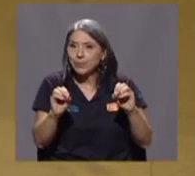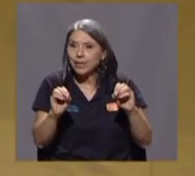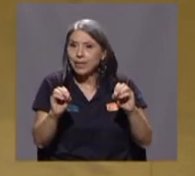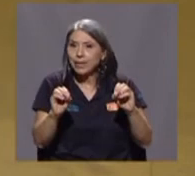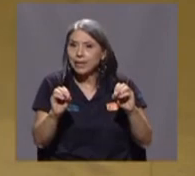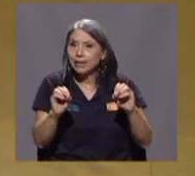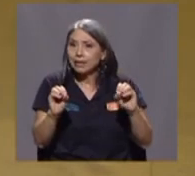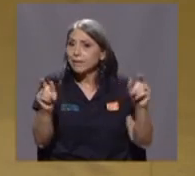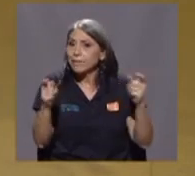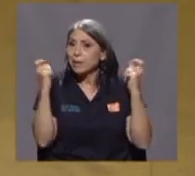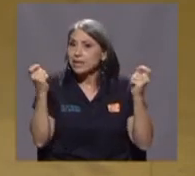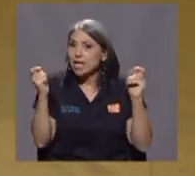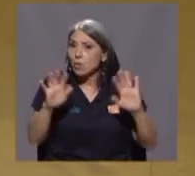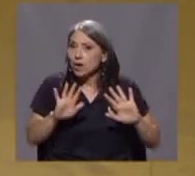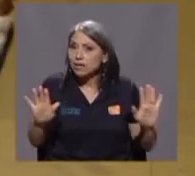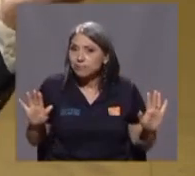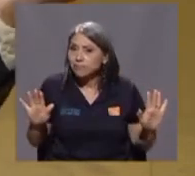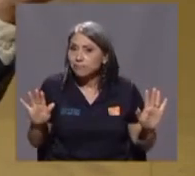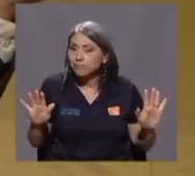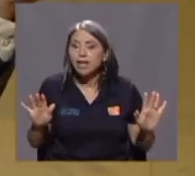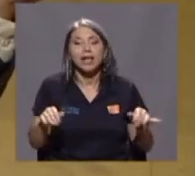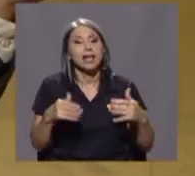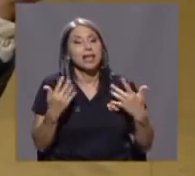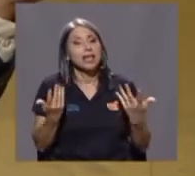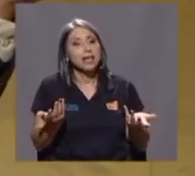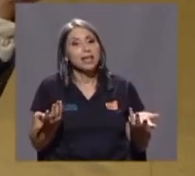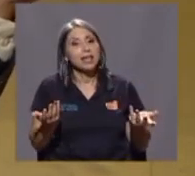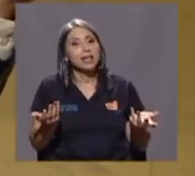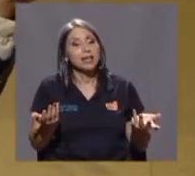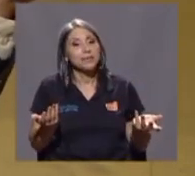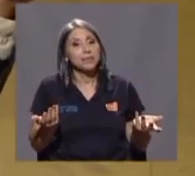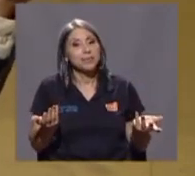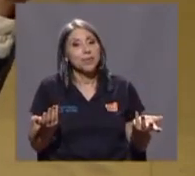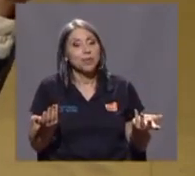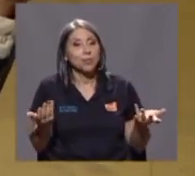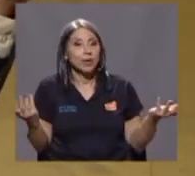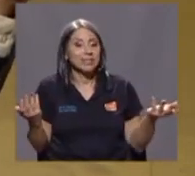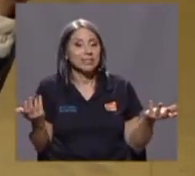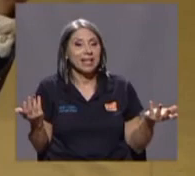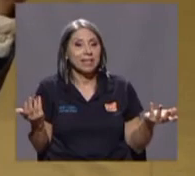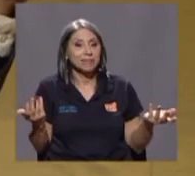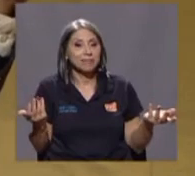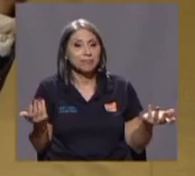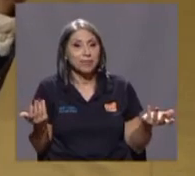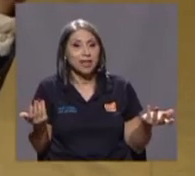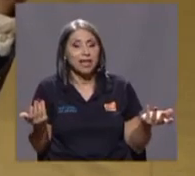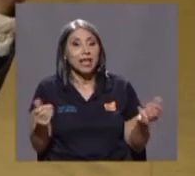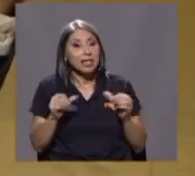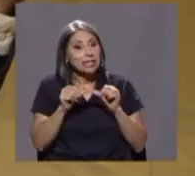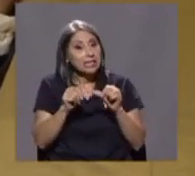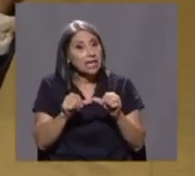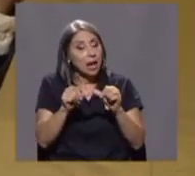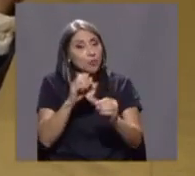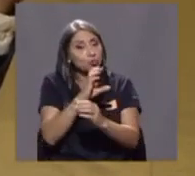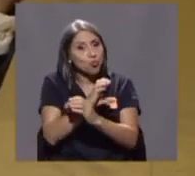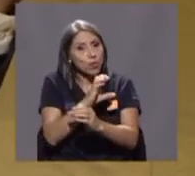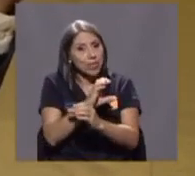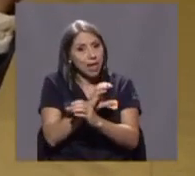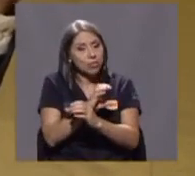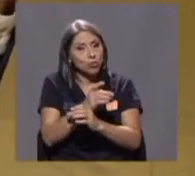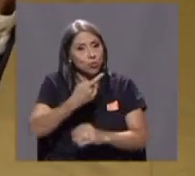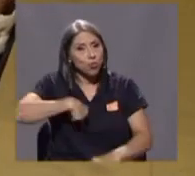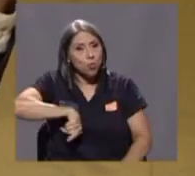baby shower, y pues que nos sigamos cuidando,